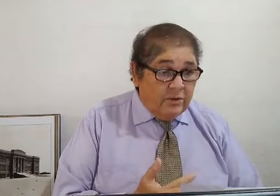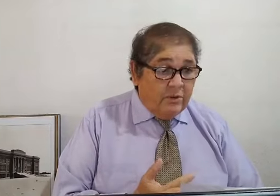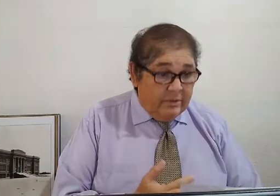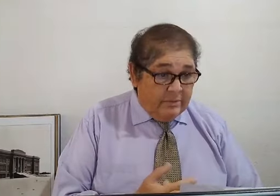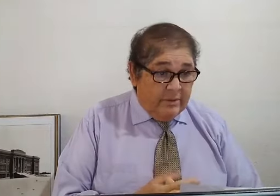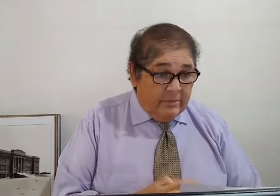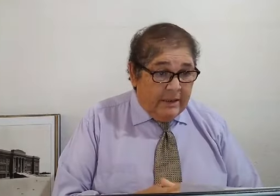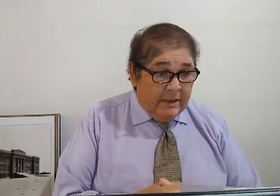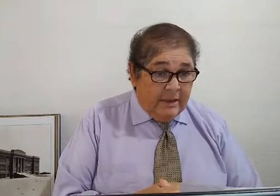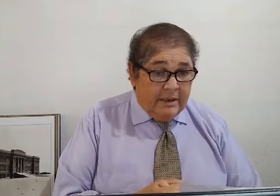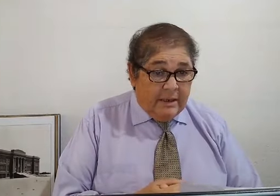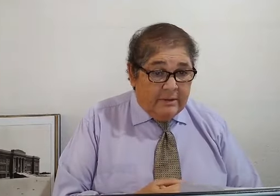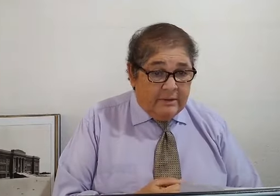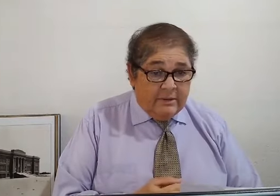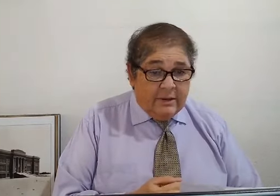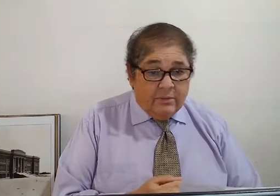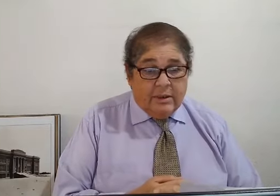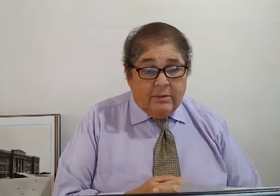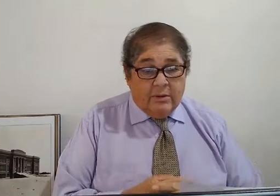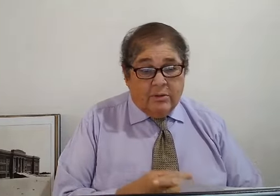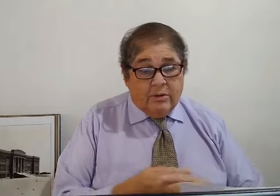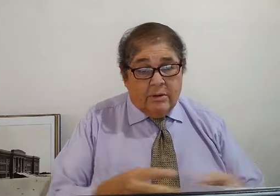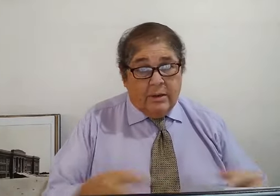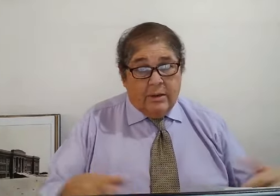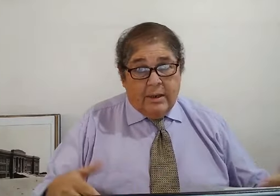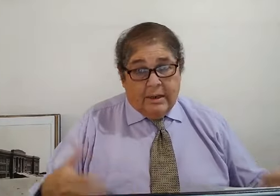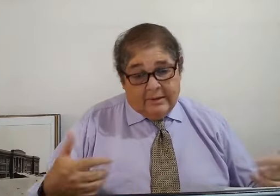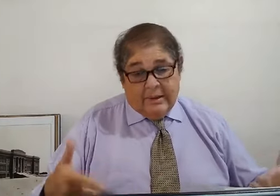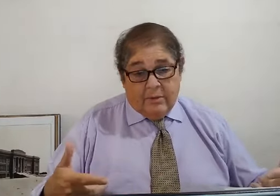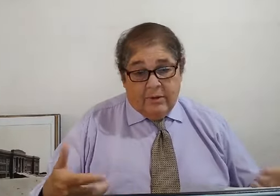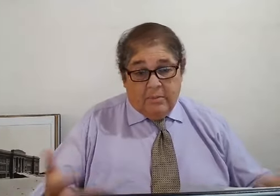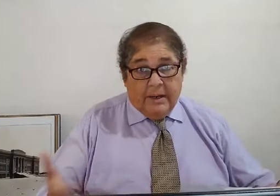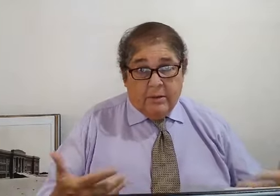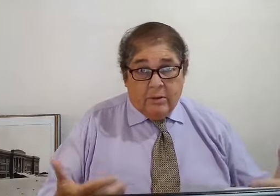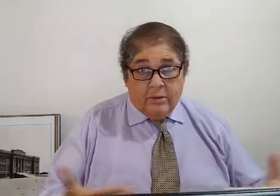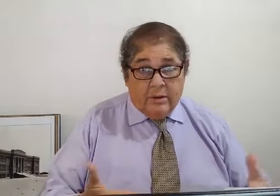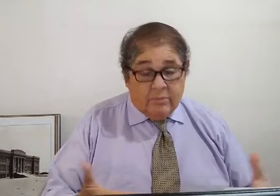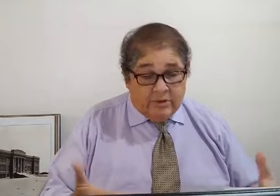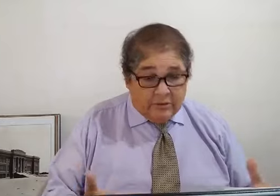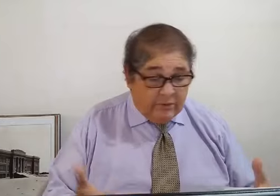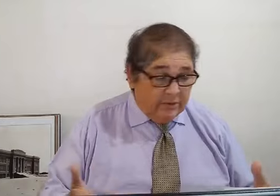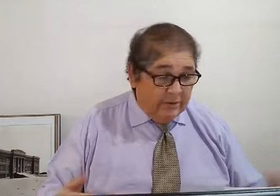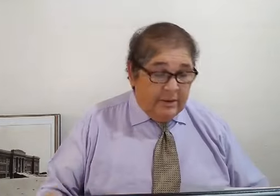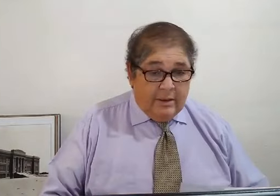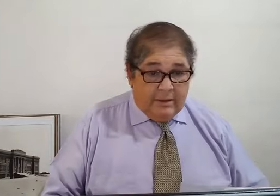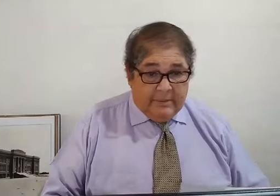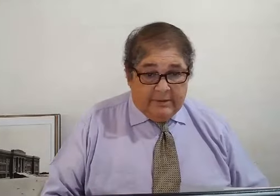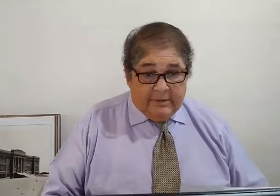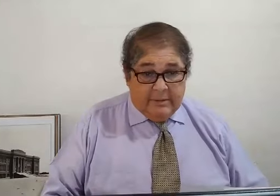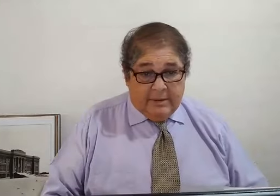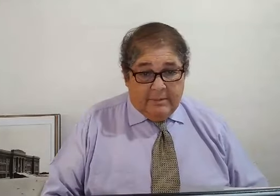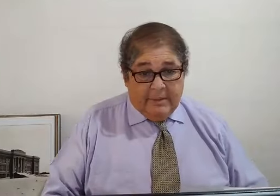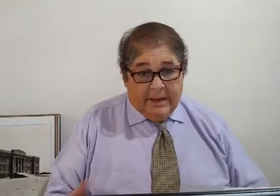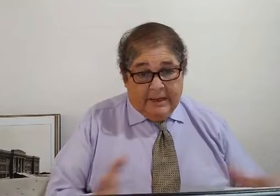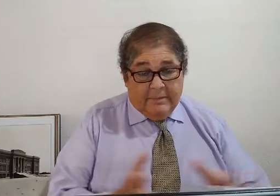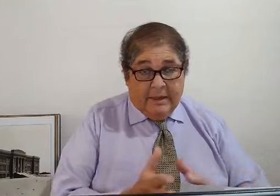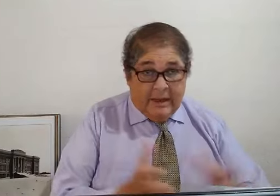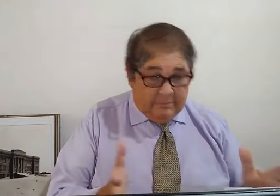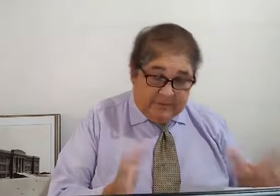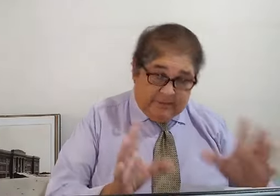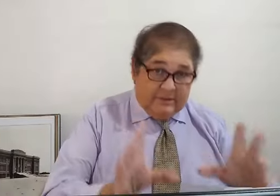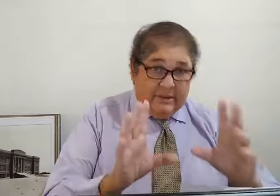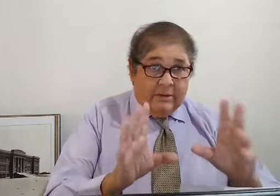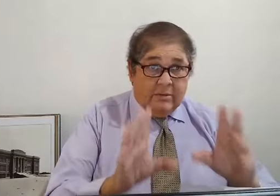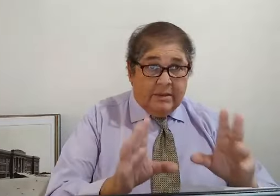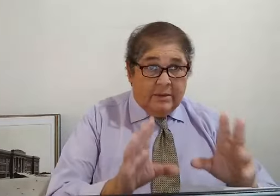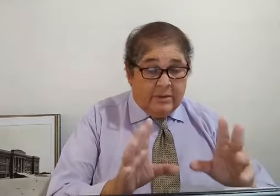muchas cosas van encaminadas en esa ruta, ¿no? El control, el Estado recupera el control de muchas cosas precisamente para eliminar,